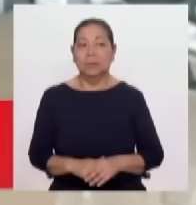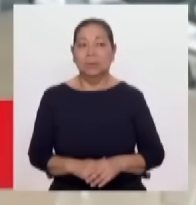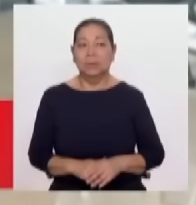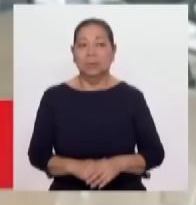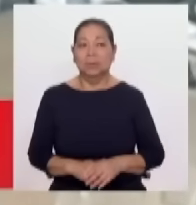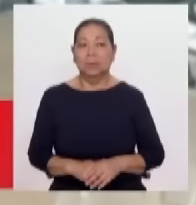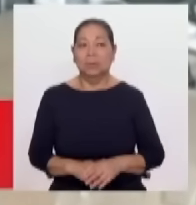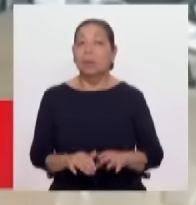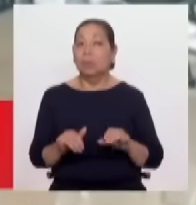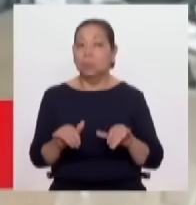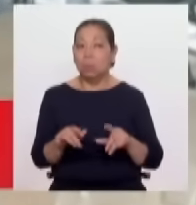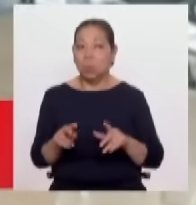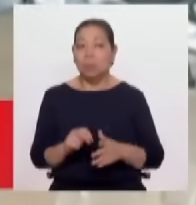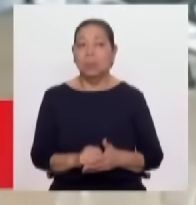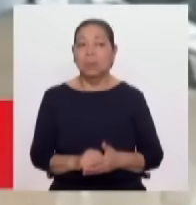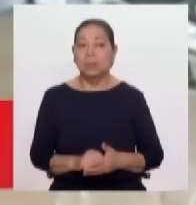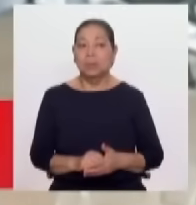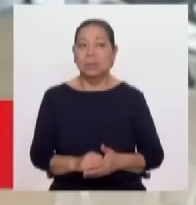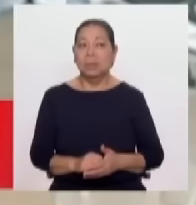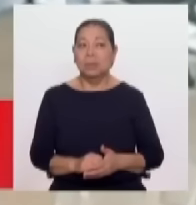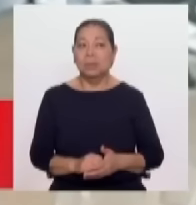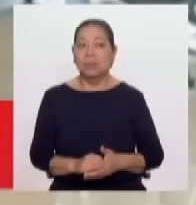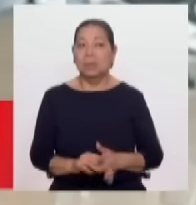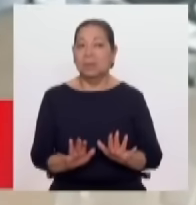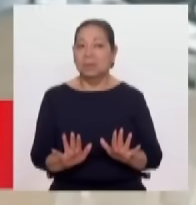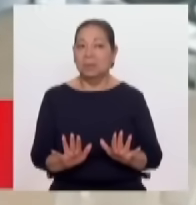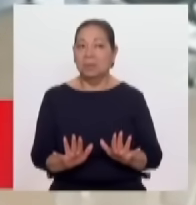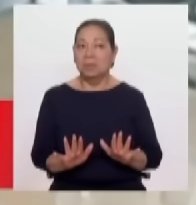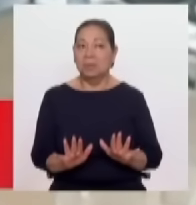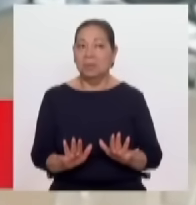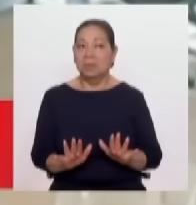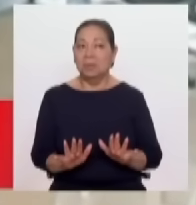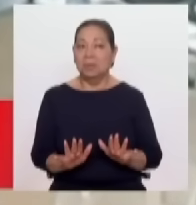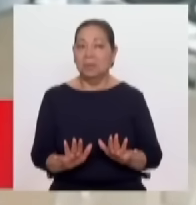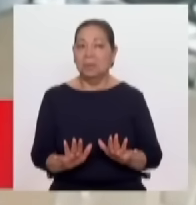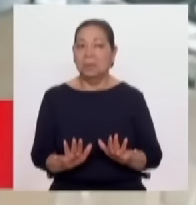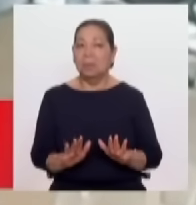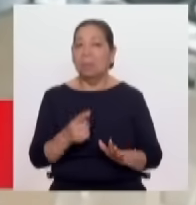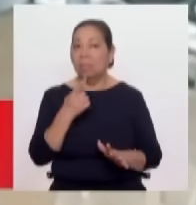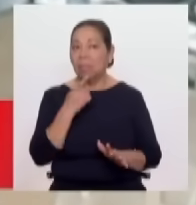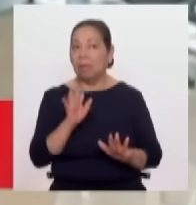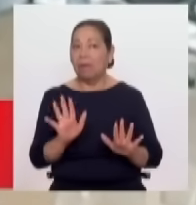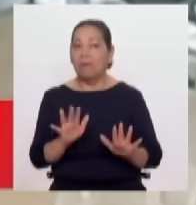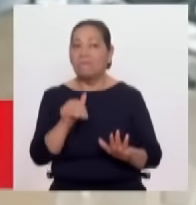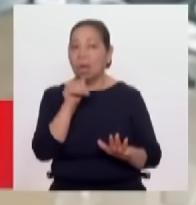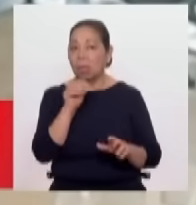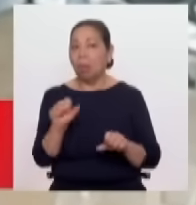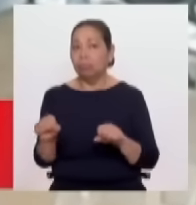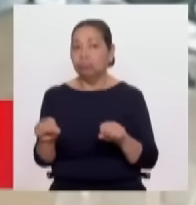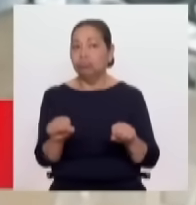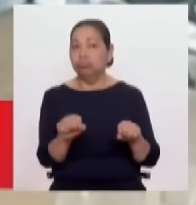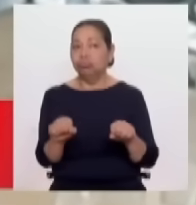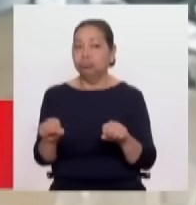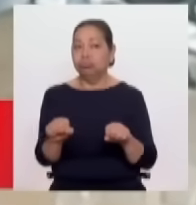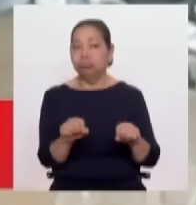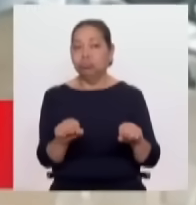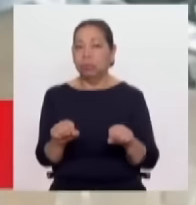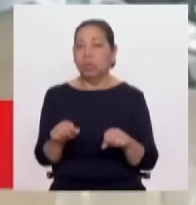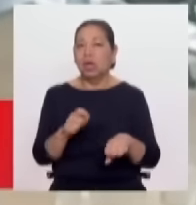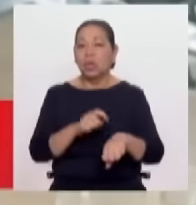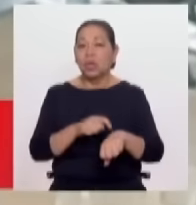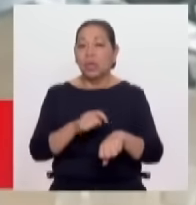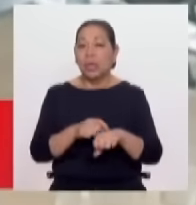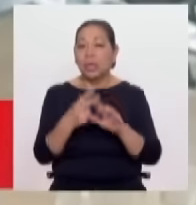en lugares más seguros, ¿no? Pónganse en los lugares más seguros. ¿Ya pasaste, ya pasando? No, todavía seguimos a las 7:12.